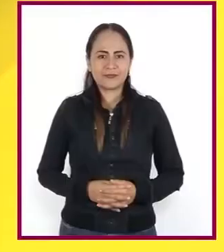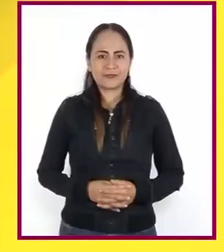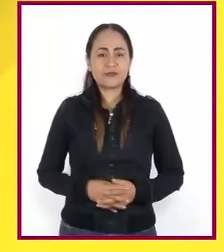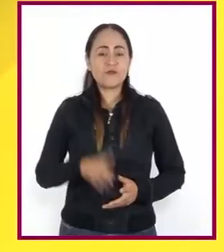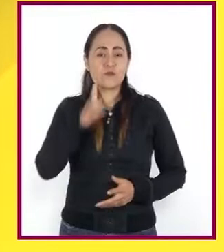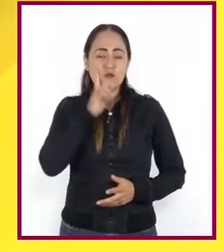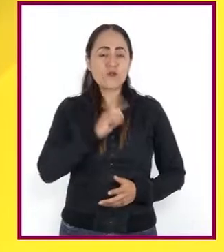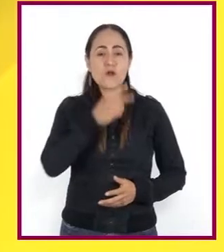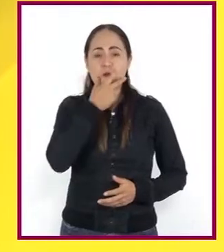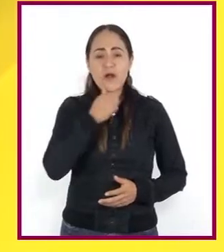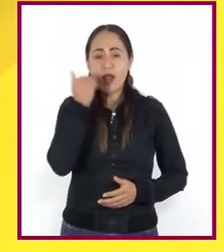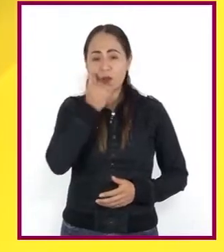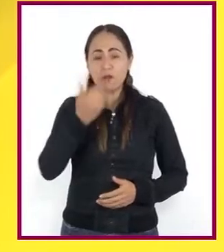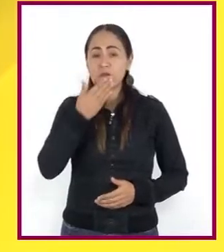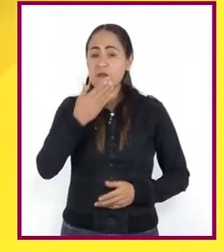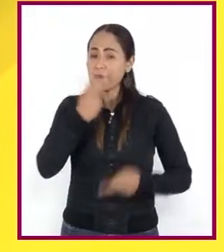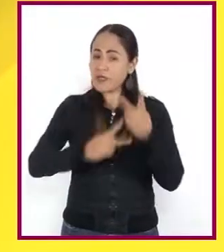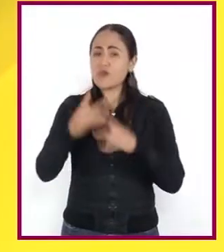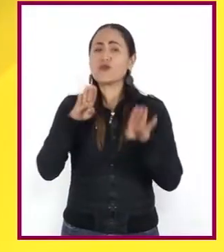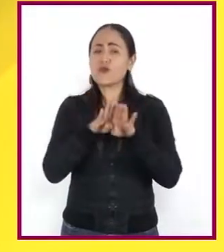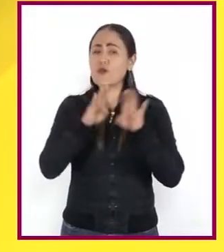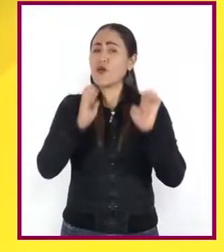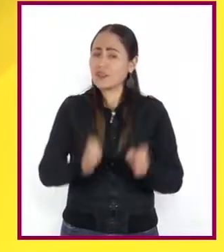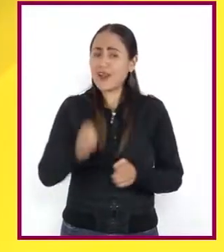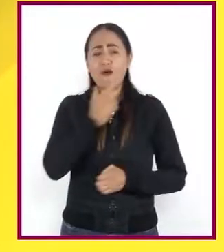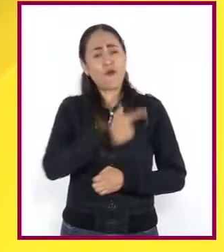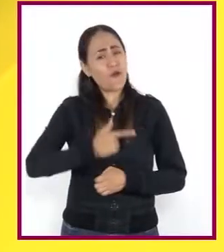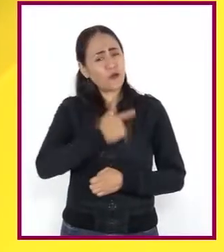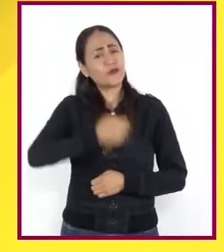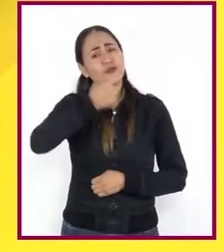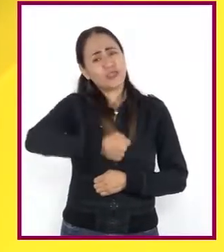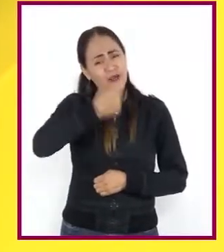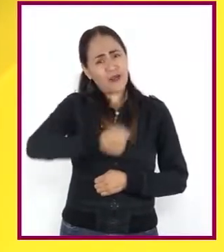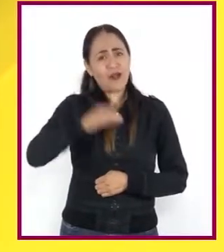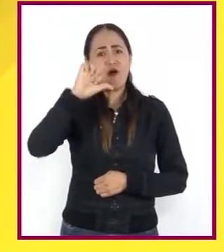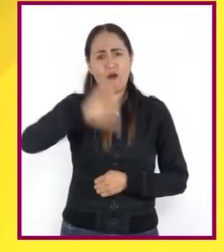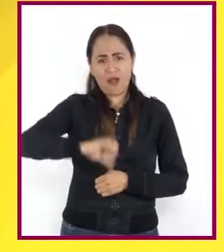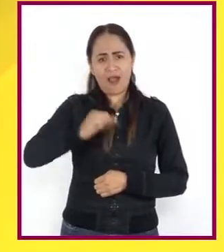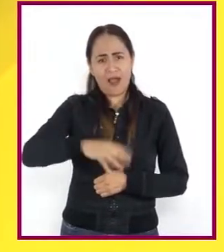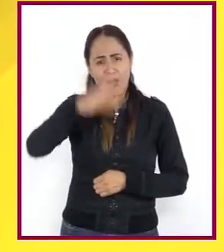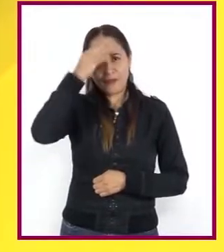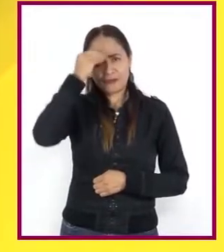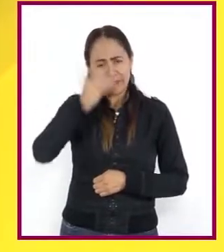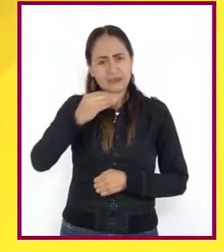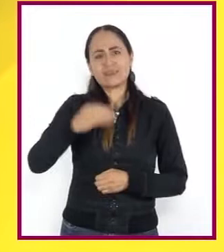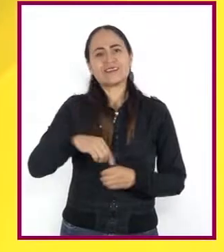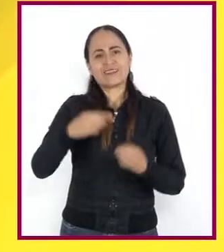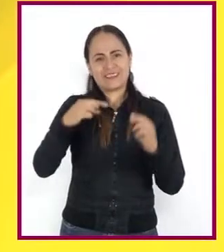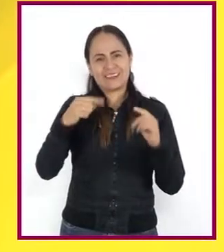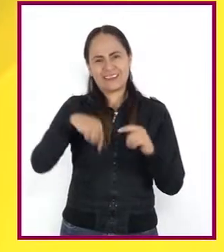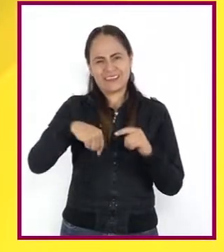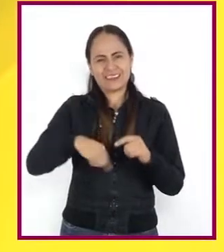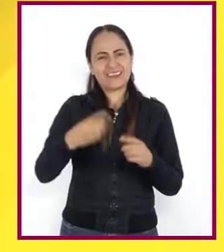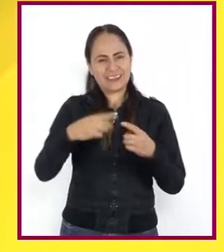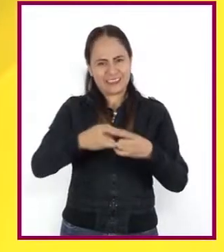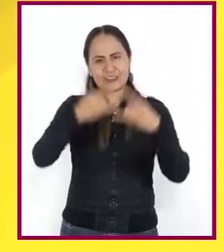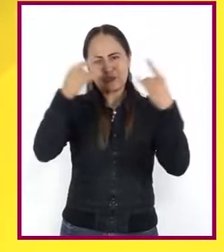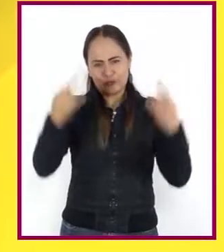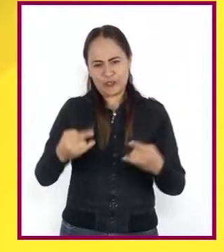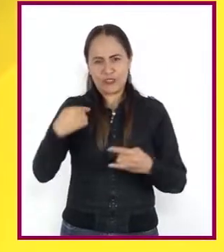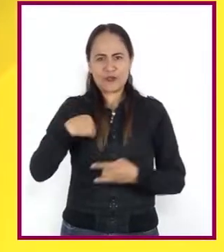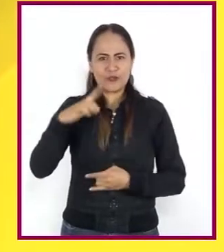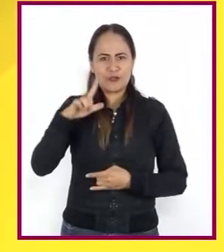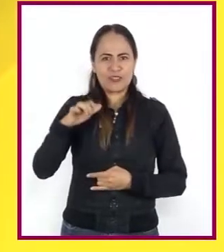Bienvenidas y bienvenidos. ¿Cómo están? Qué gusto saludarles en una sesión más de la asignatura Historia. Yo soy Leslie Mendívil